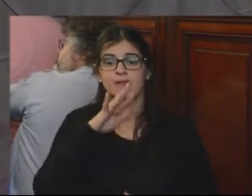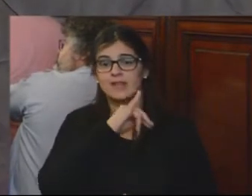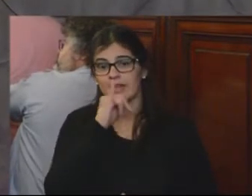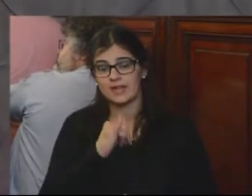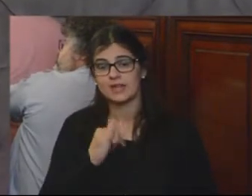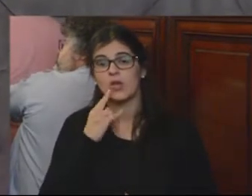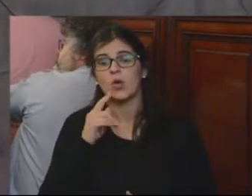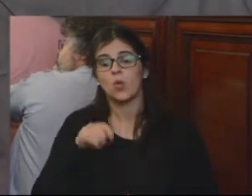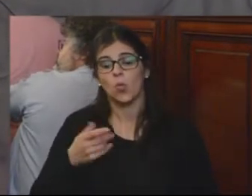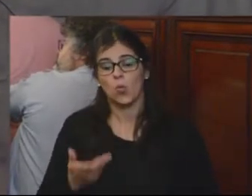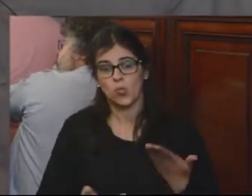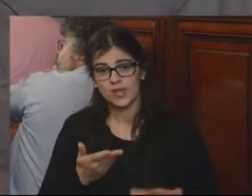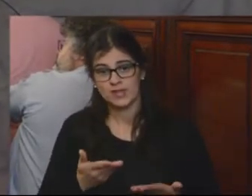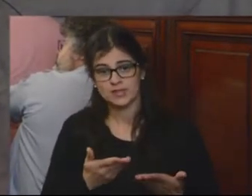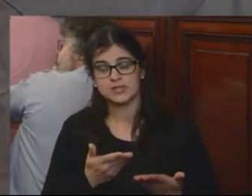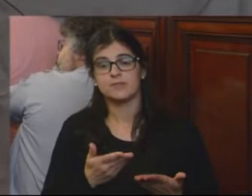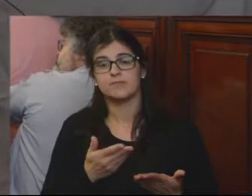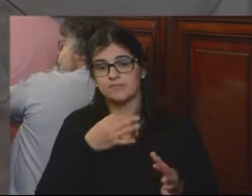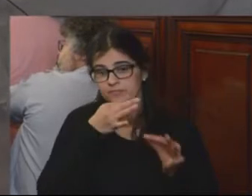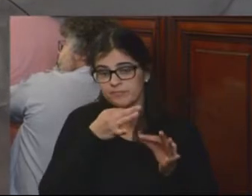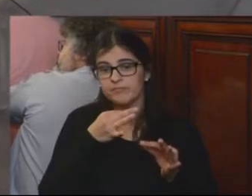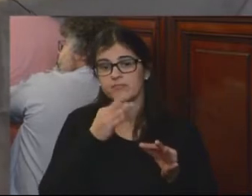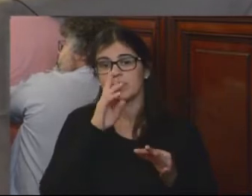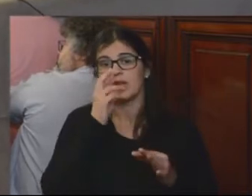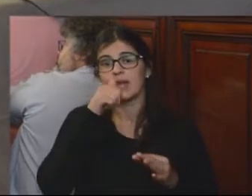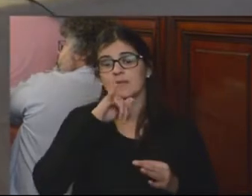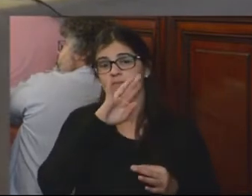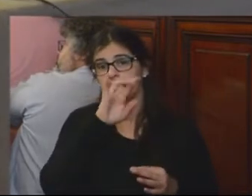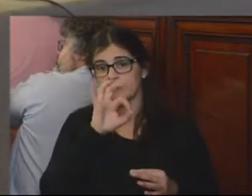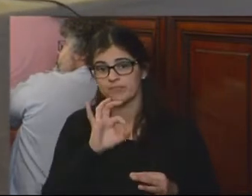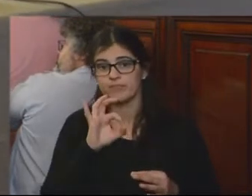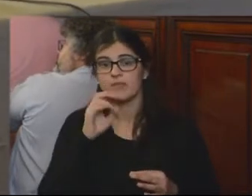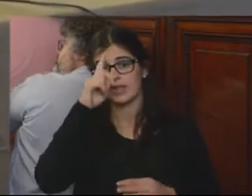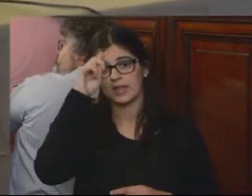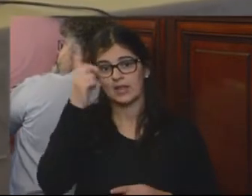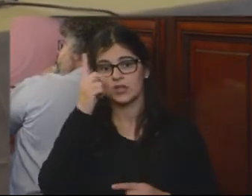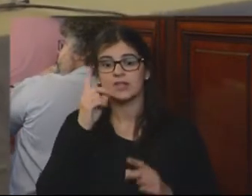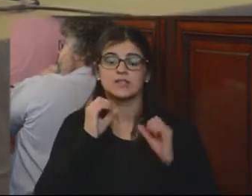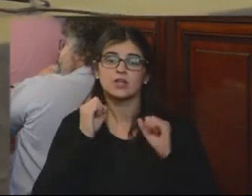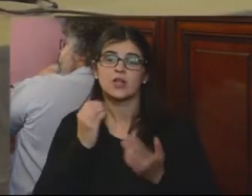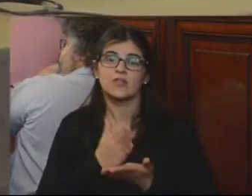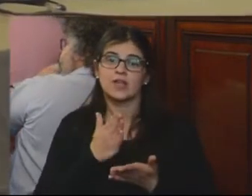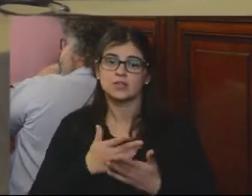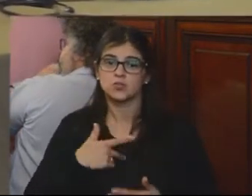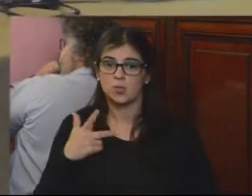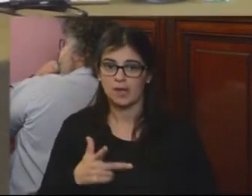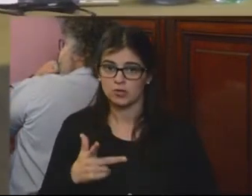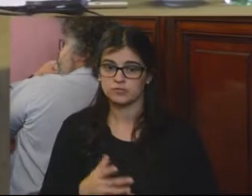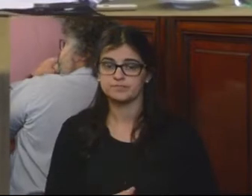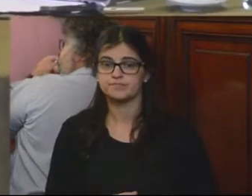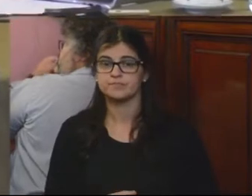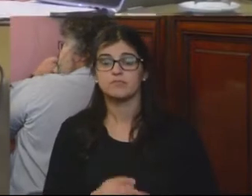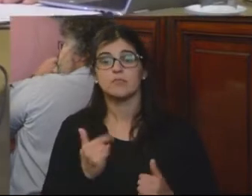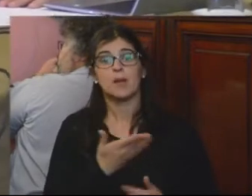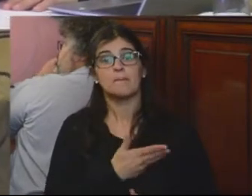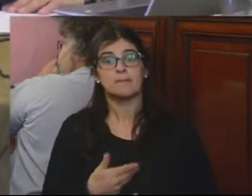ministro de justicia y el doctor ramiro abadía del área internacional de la secretaría de derechos humanos señor